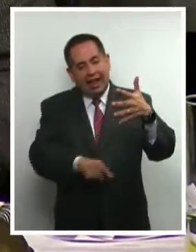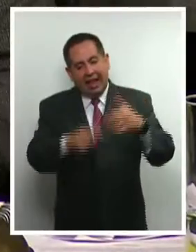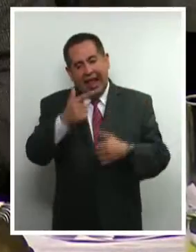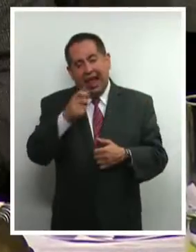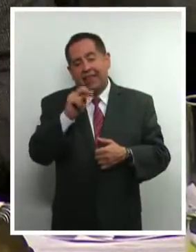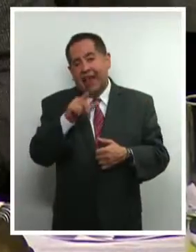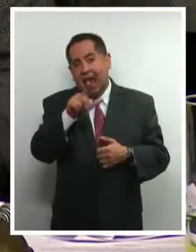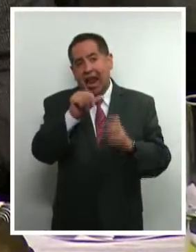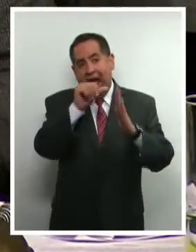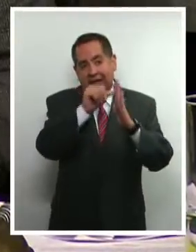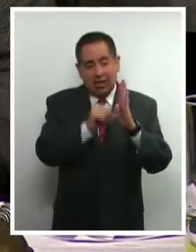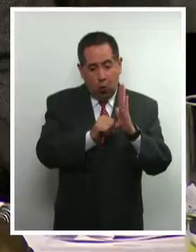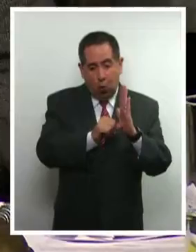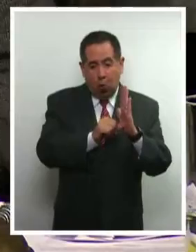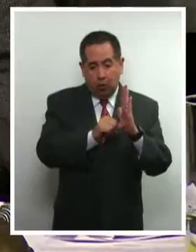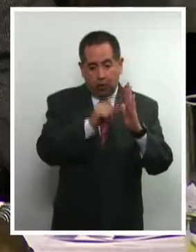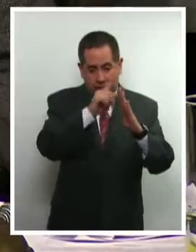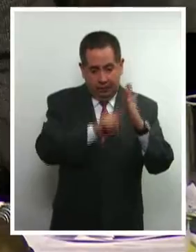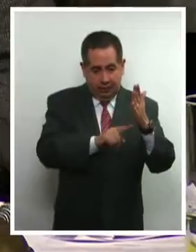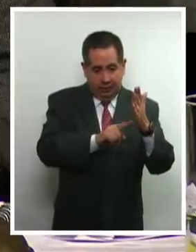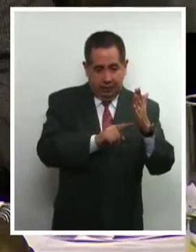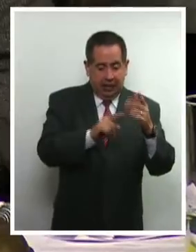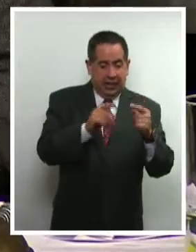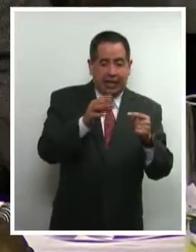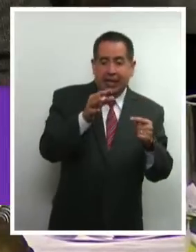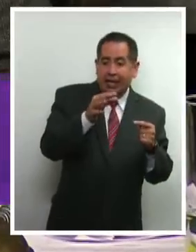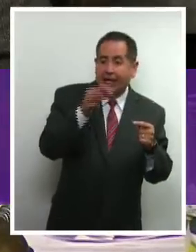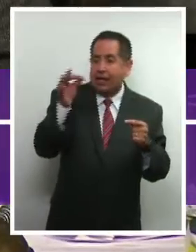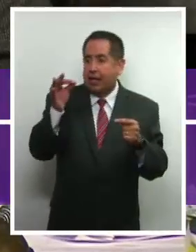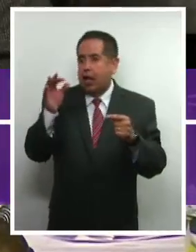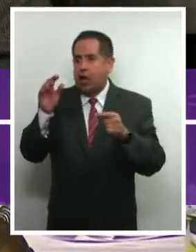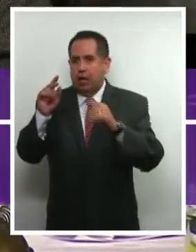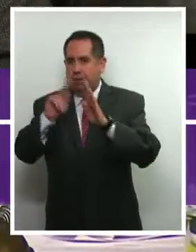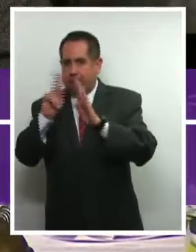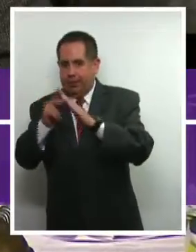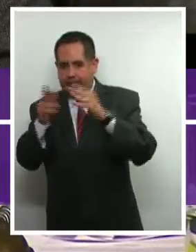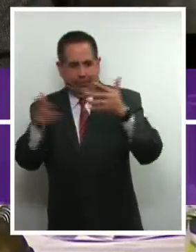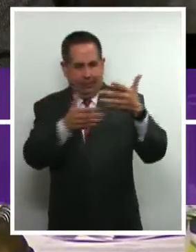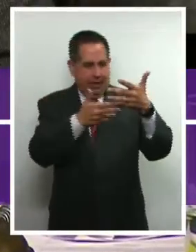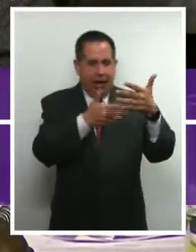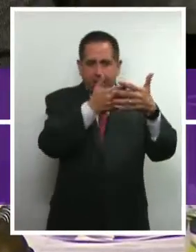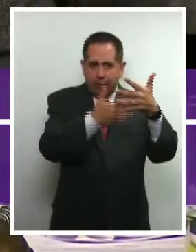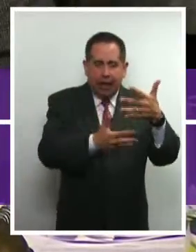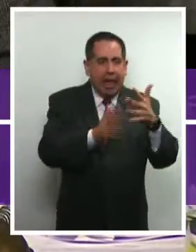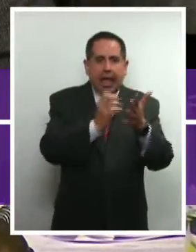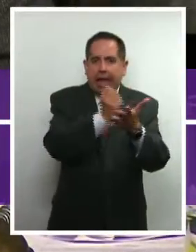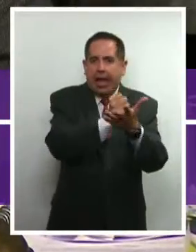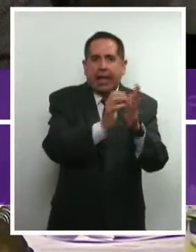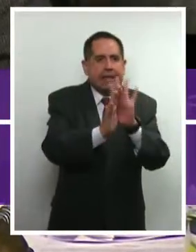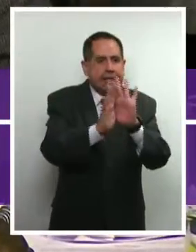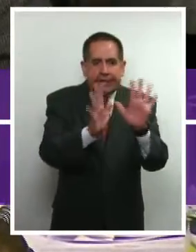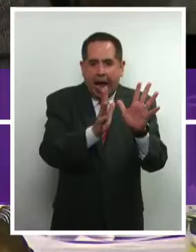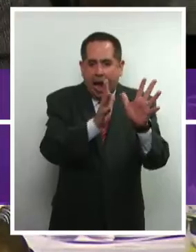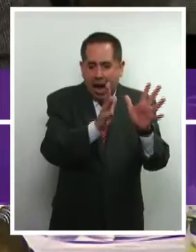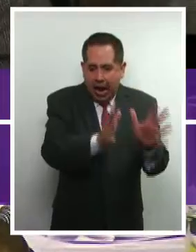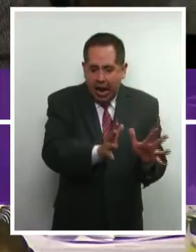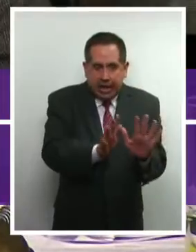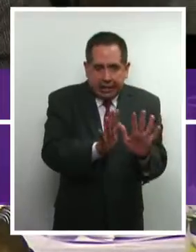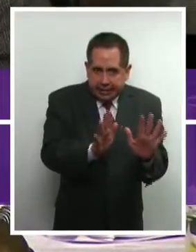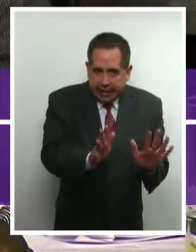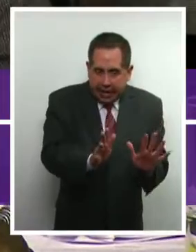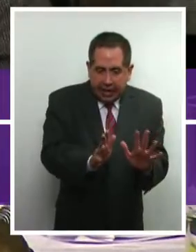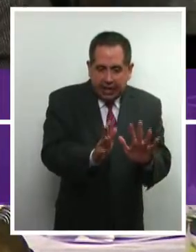del artículo y las fracciones no reservadas ya se realizó. Vamos a pasar a